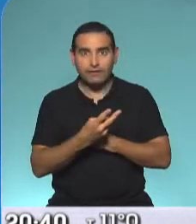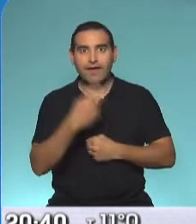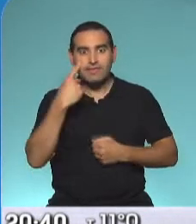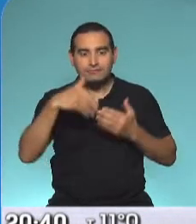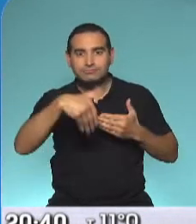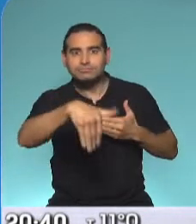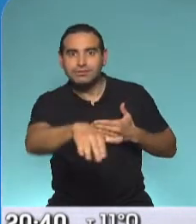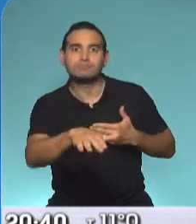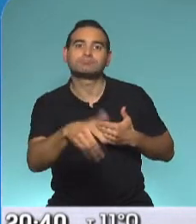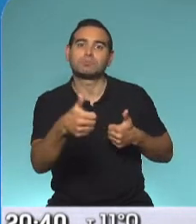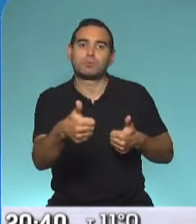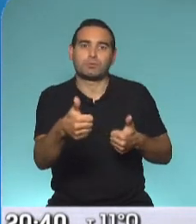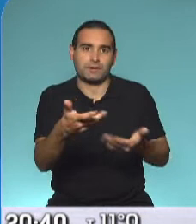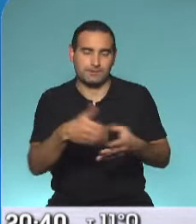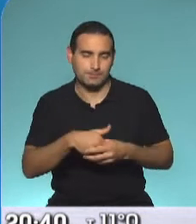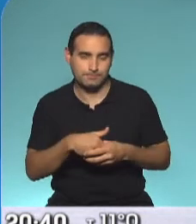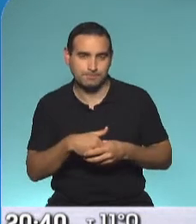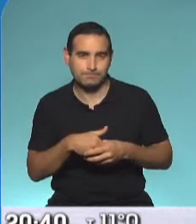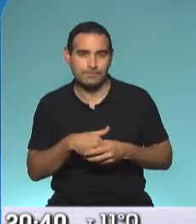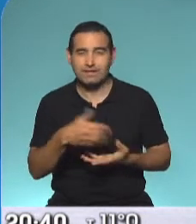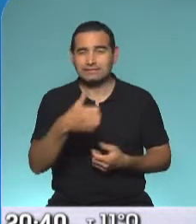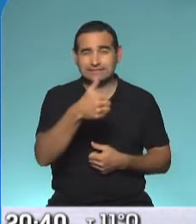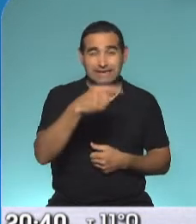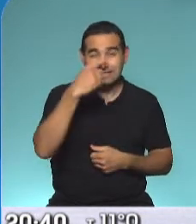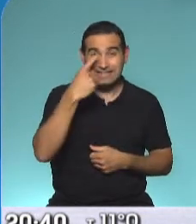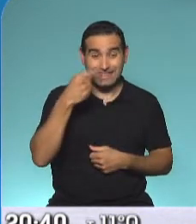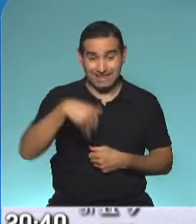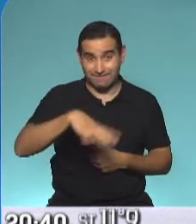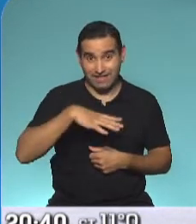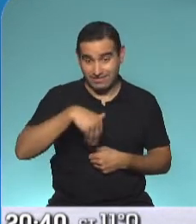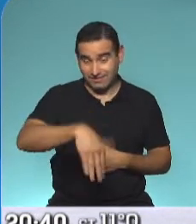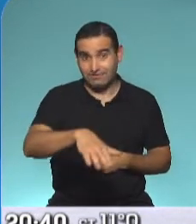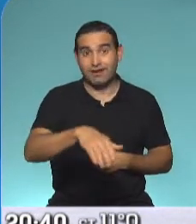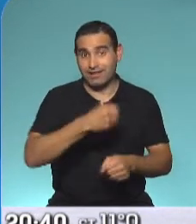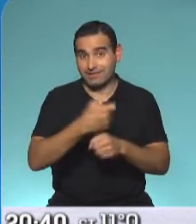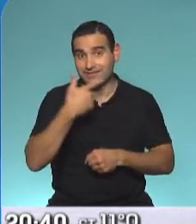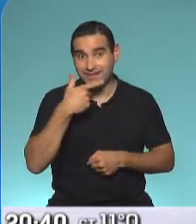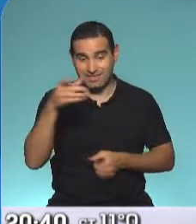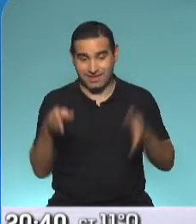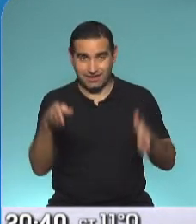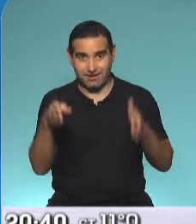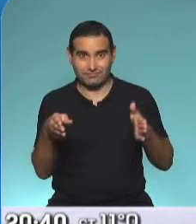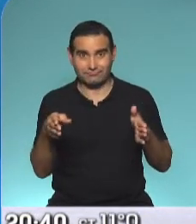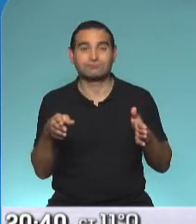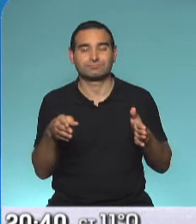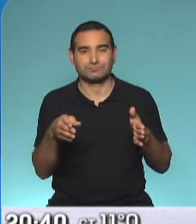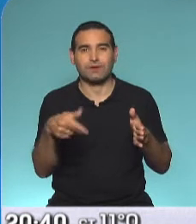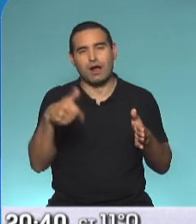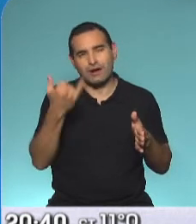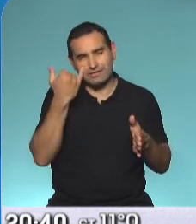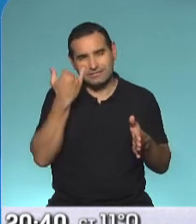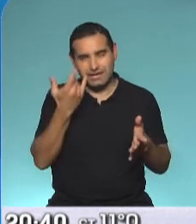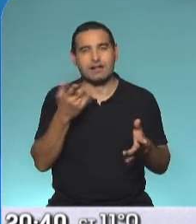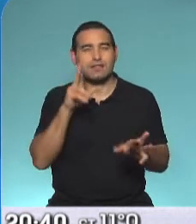días y estos estáis siete días que nos quedan en relación a esta estrategia de